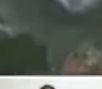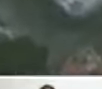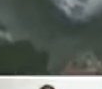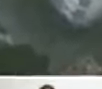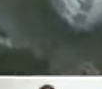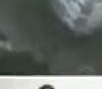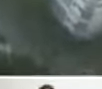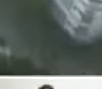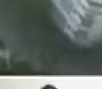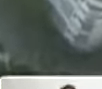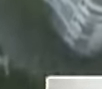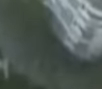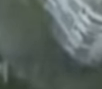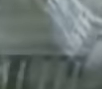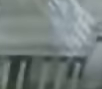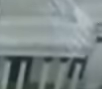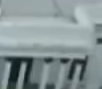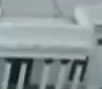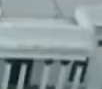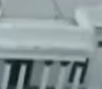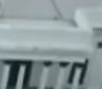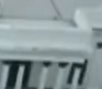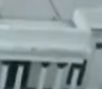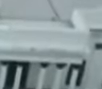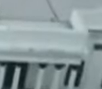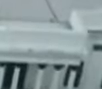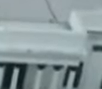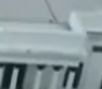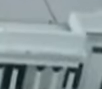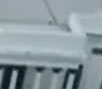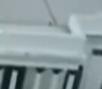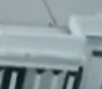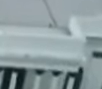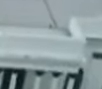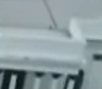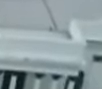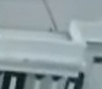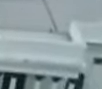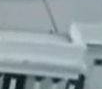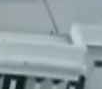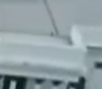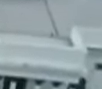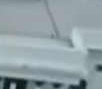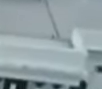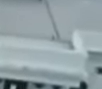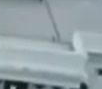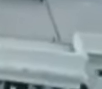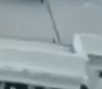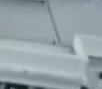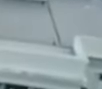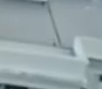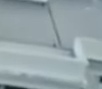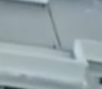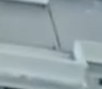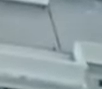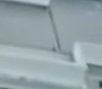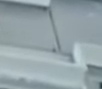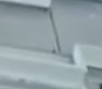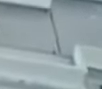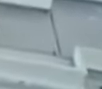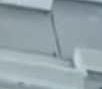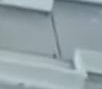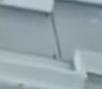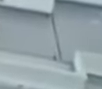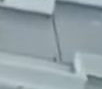estipulados en la ley orgánica, esta nueva etapa y este momento histórico. Es lo que nosotros podemos ofrecer desde el Salón